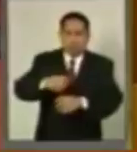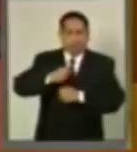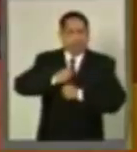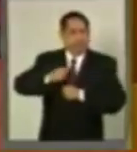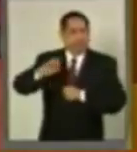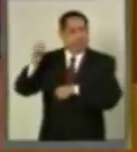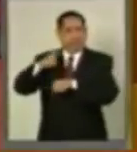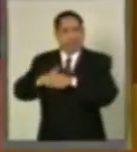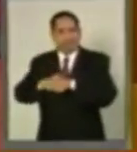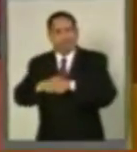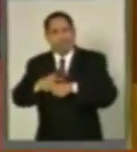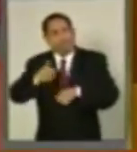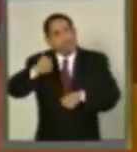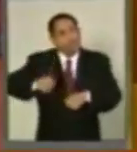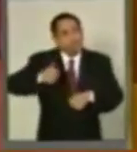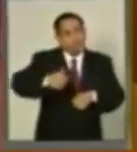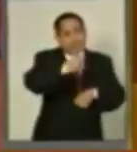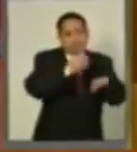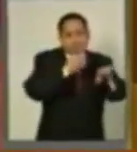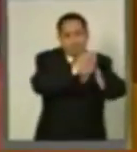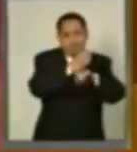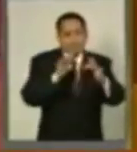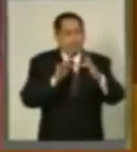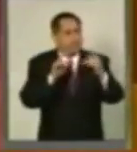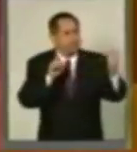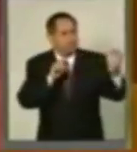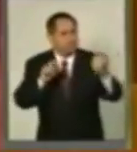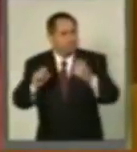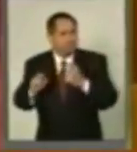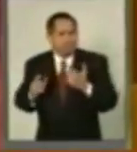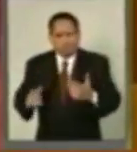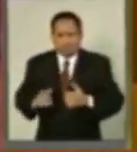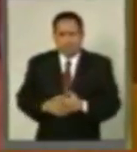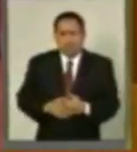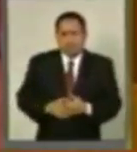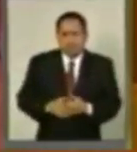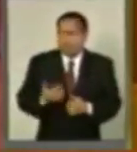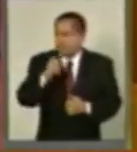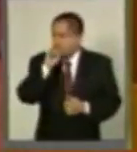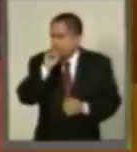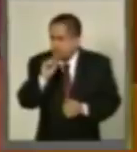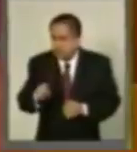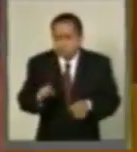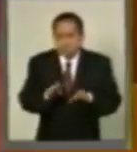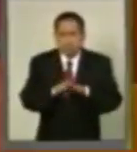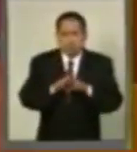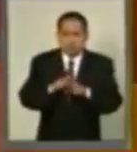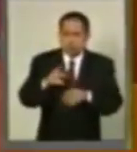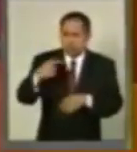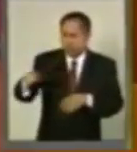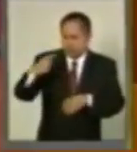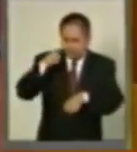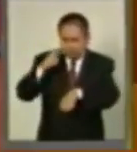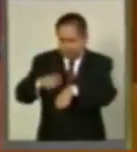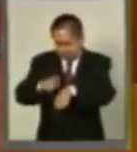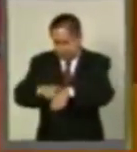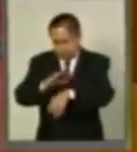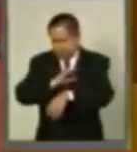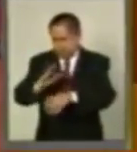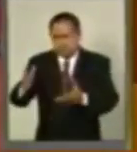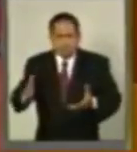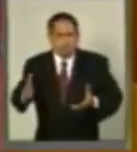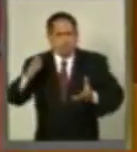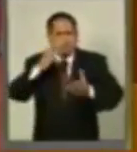estados. Y que la misma posibilidad y suerte de espacio de su tiempo lo puedan ir a